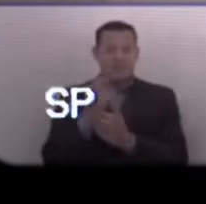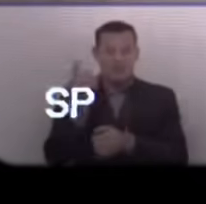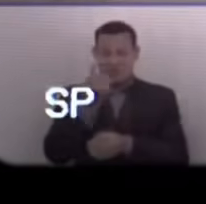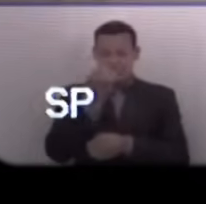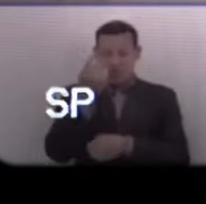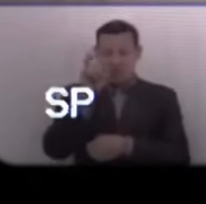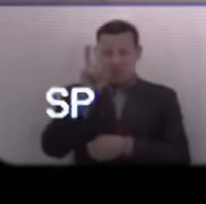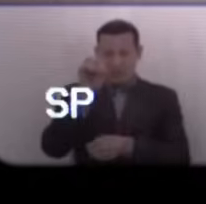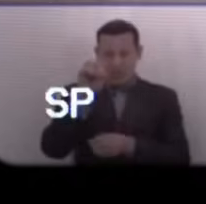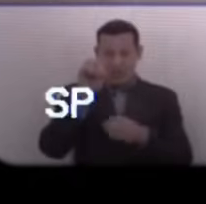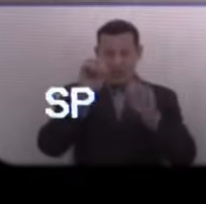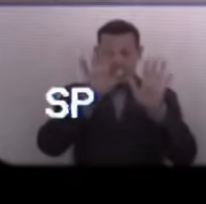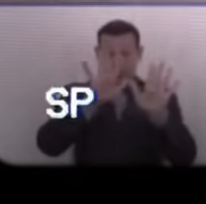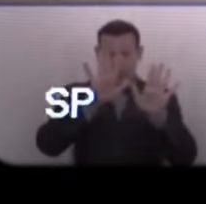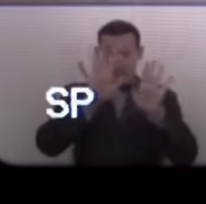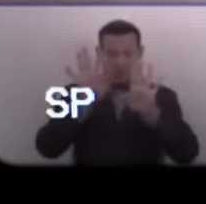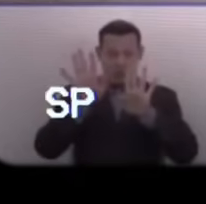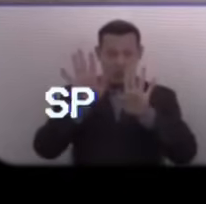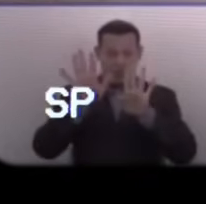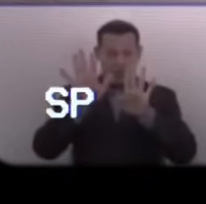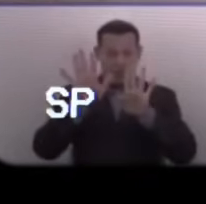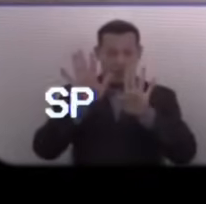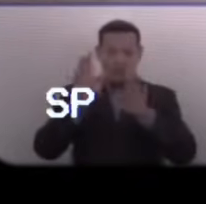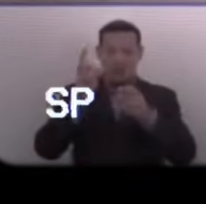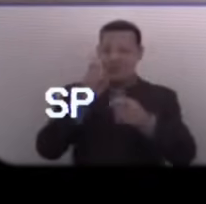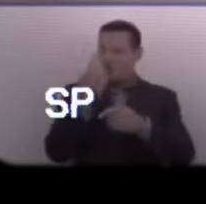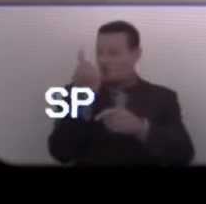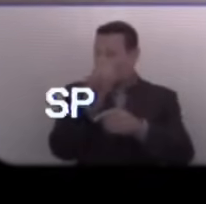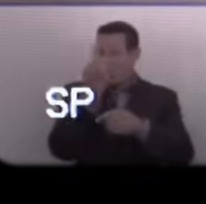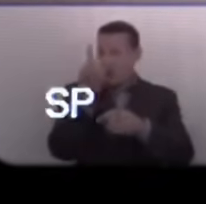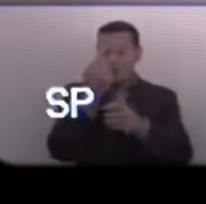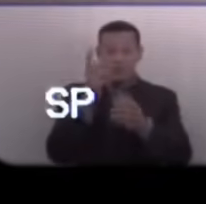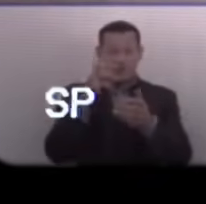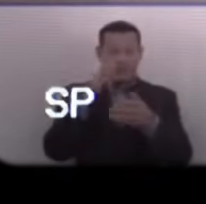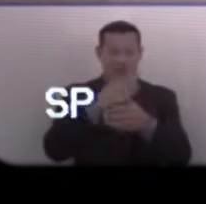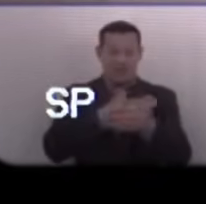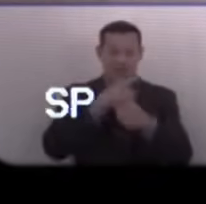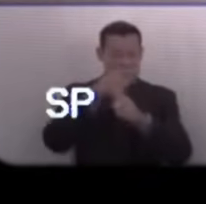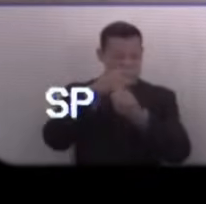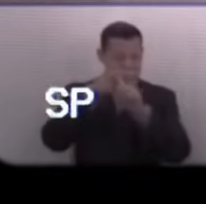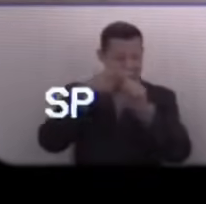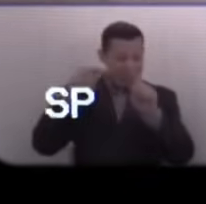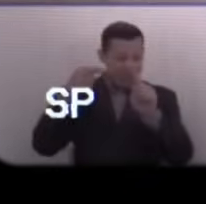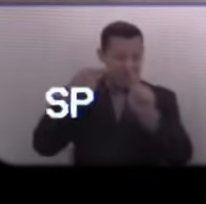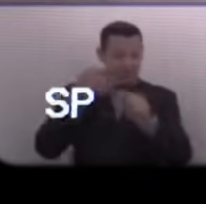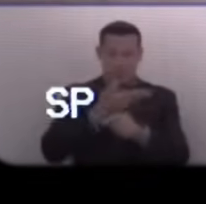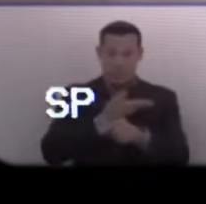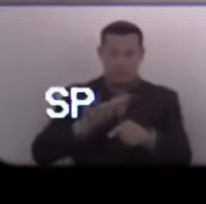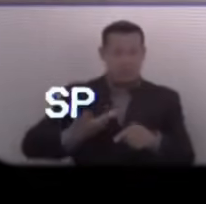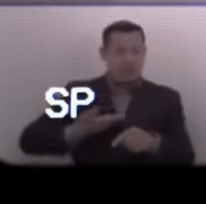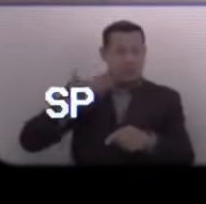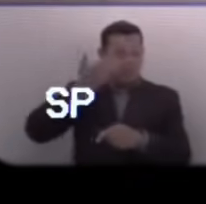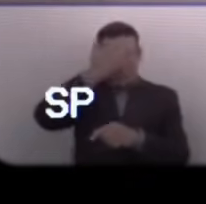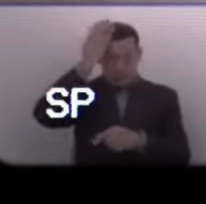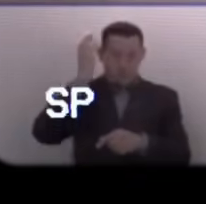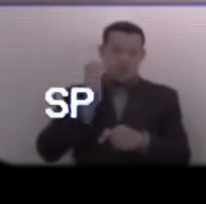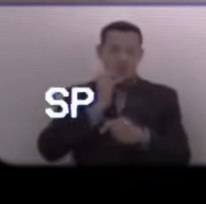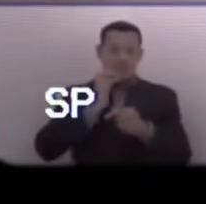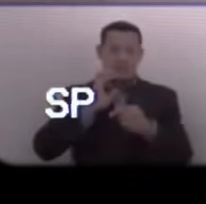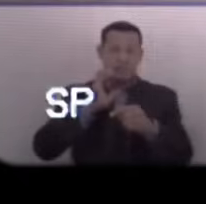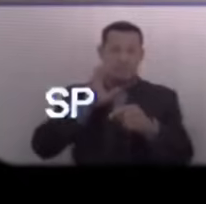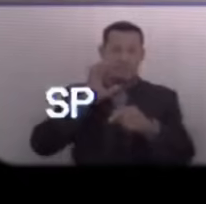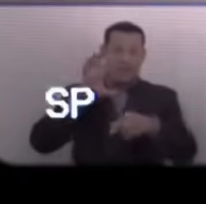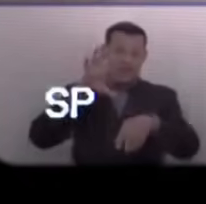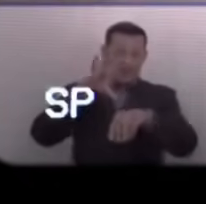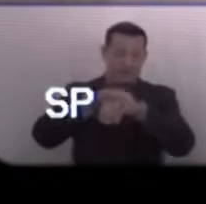solamente en 2019, que solamente tuvo la mitad el mandato del presidente Bukele, se incautaron